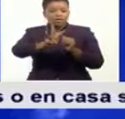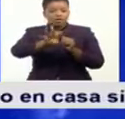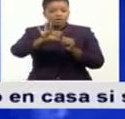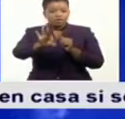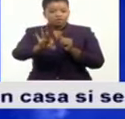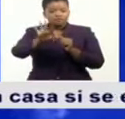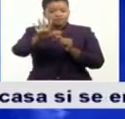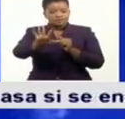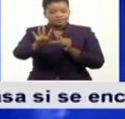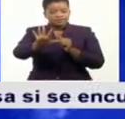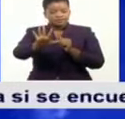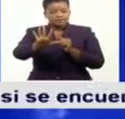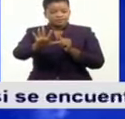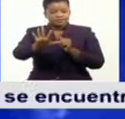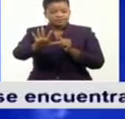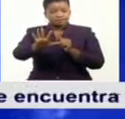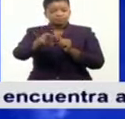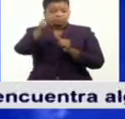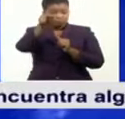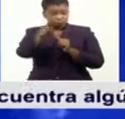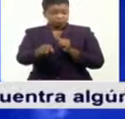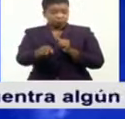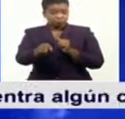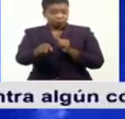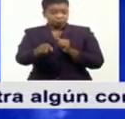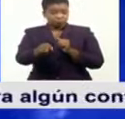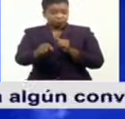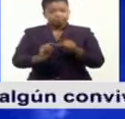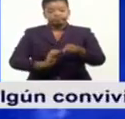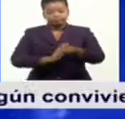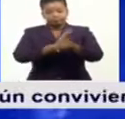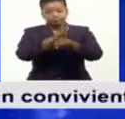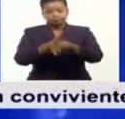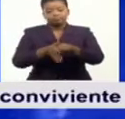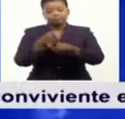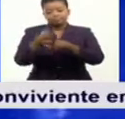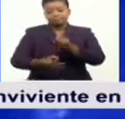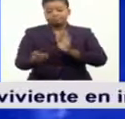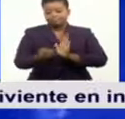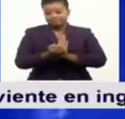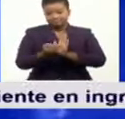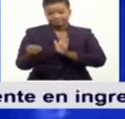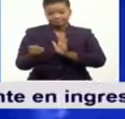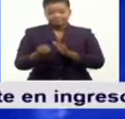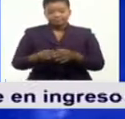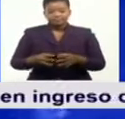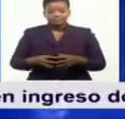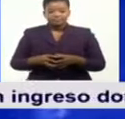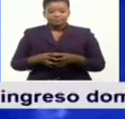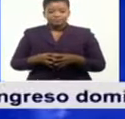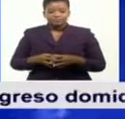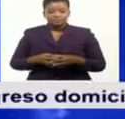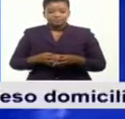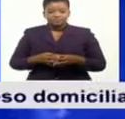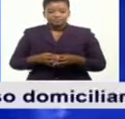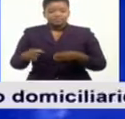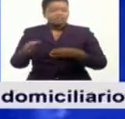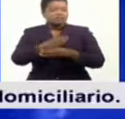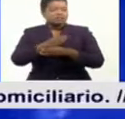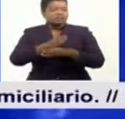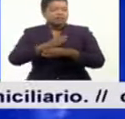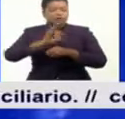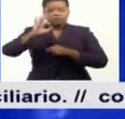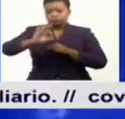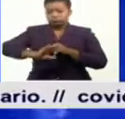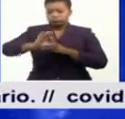25.385 pacientes con COVID-19. Eso da un promedio de